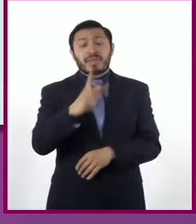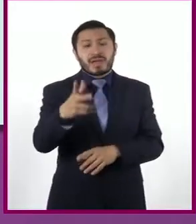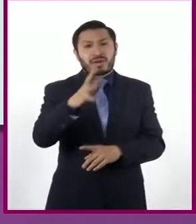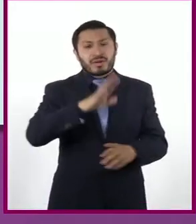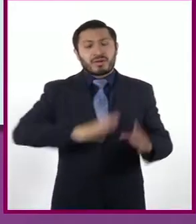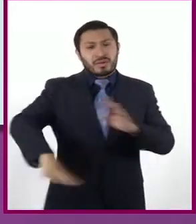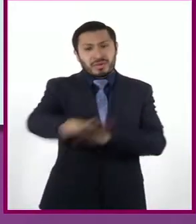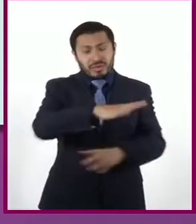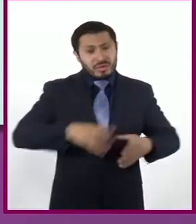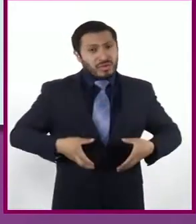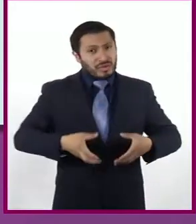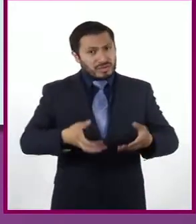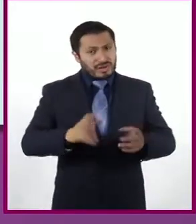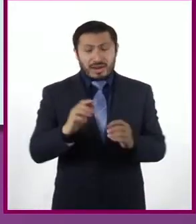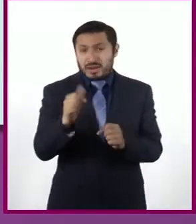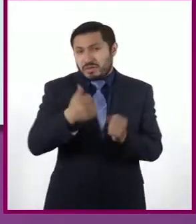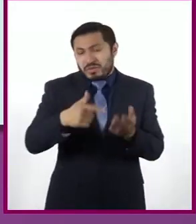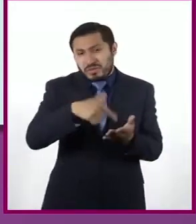vivimos.